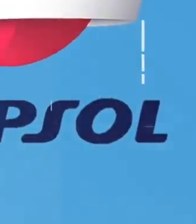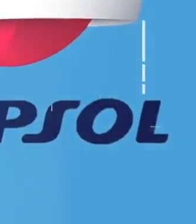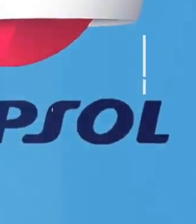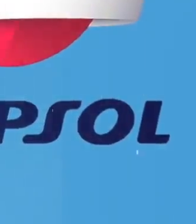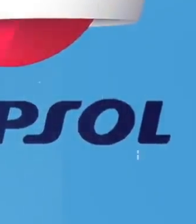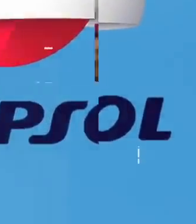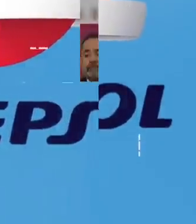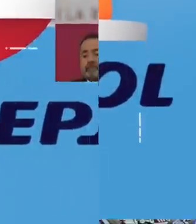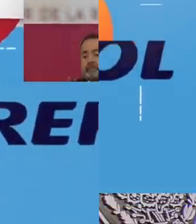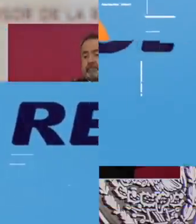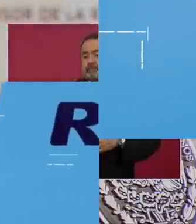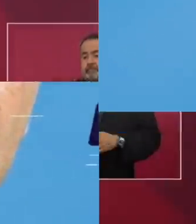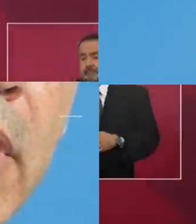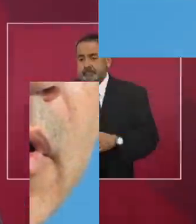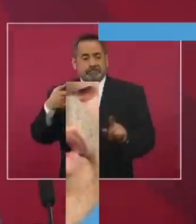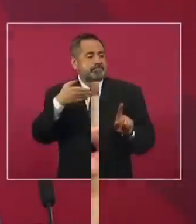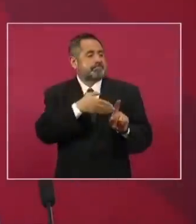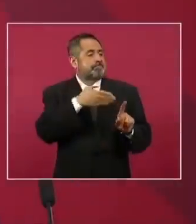Calderón